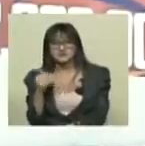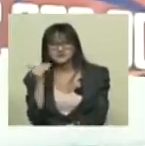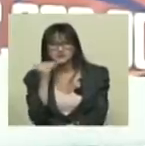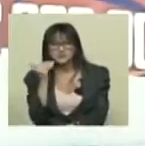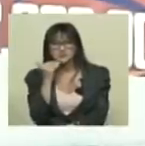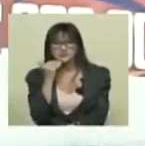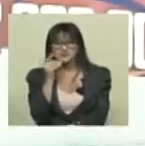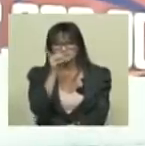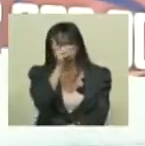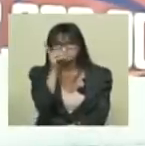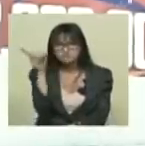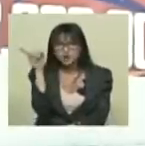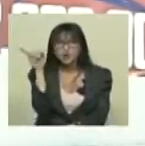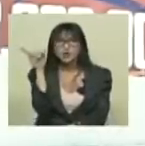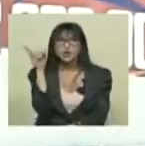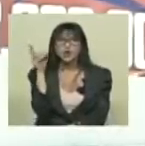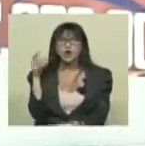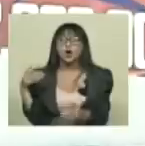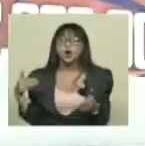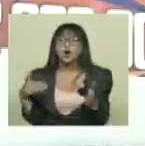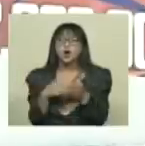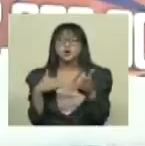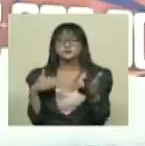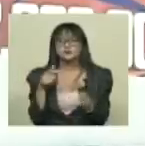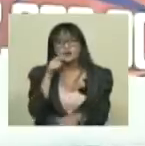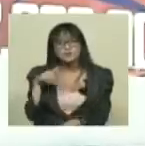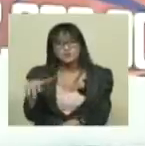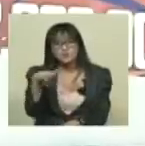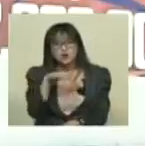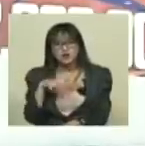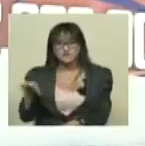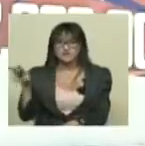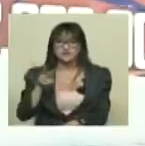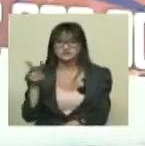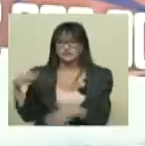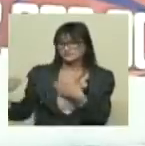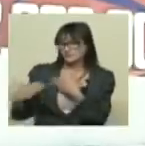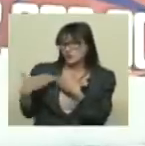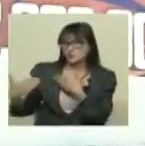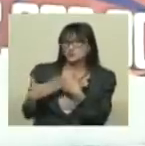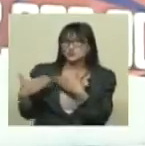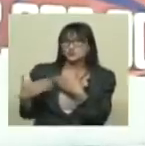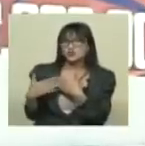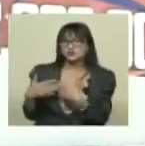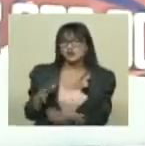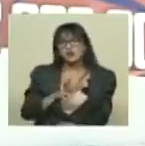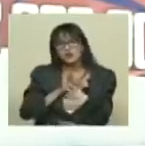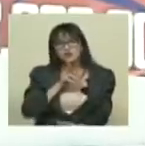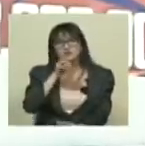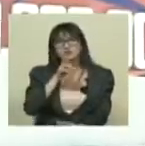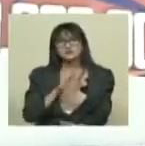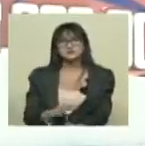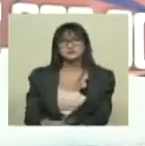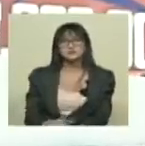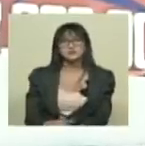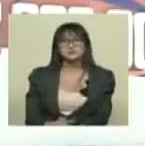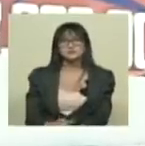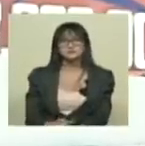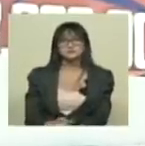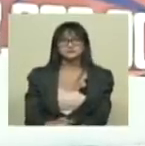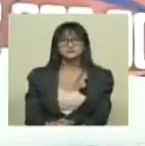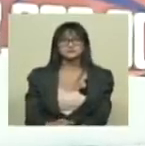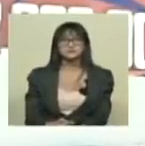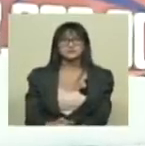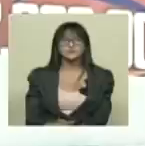Trump contra el pueblo de Venezuela, la persecución financiera, monetaria, criminal. Pero además de